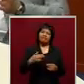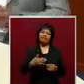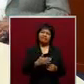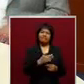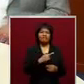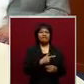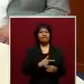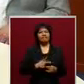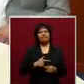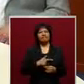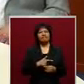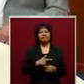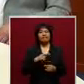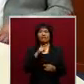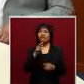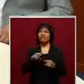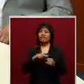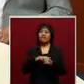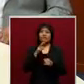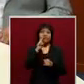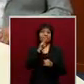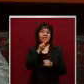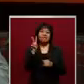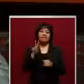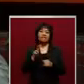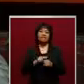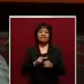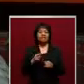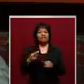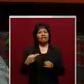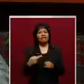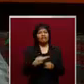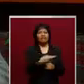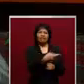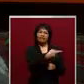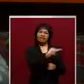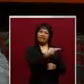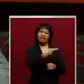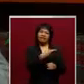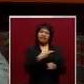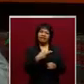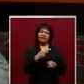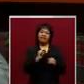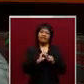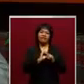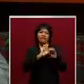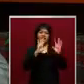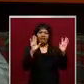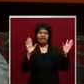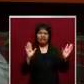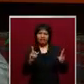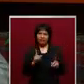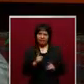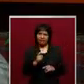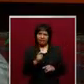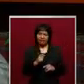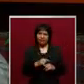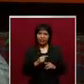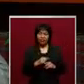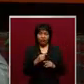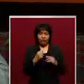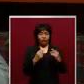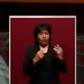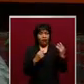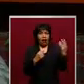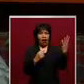disfrutaba la naturaleza. Y pasaba un río muy bonito con un agua cristalina y había un montículo y un